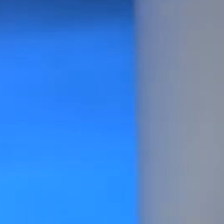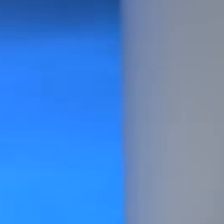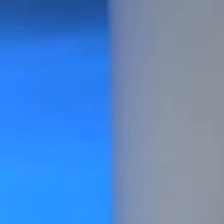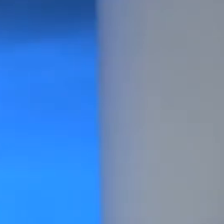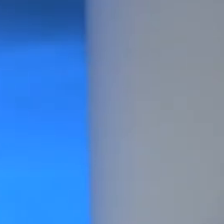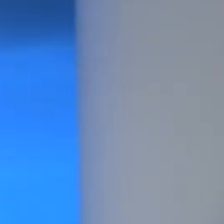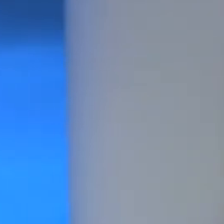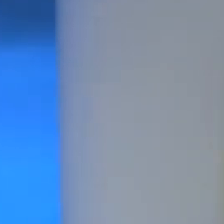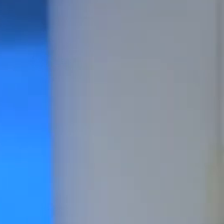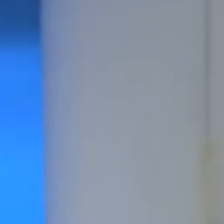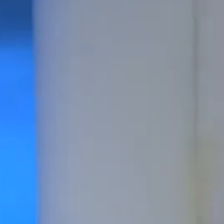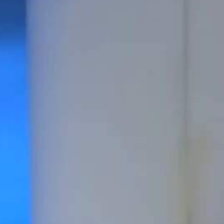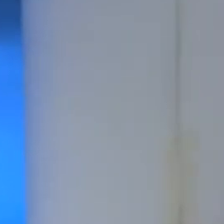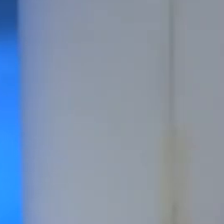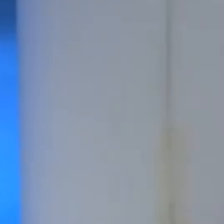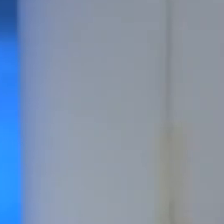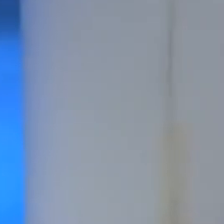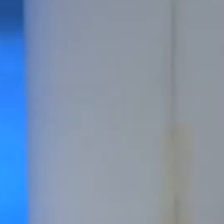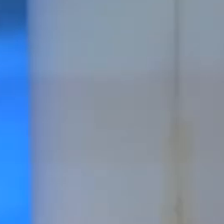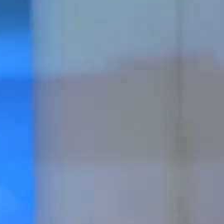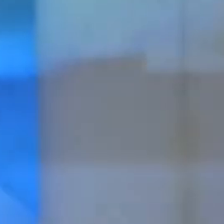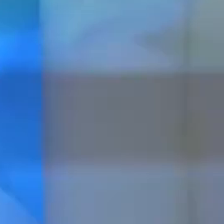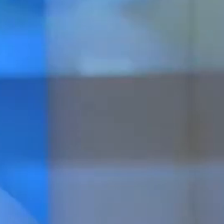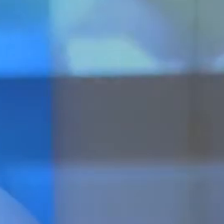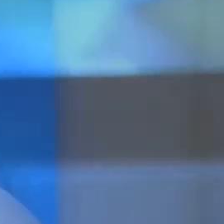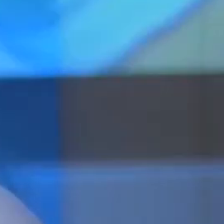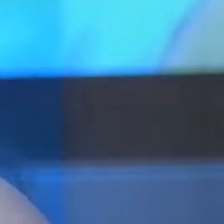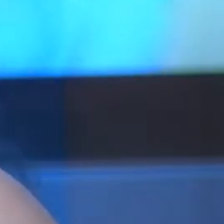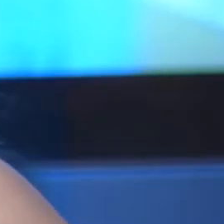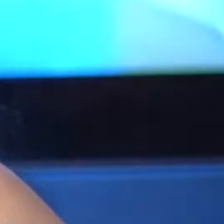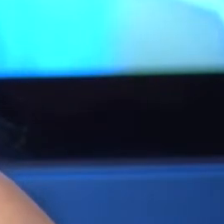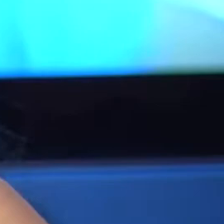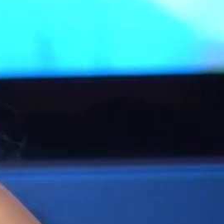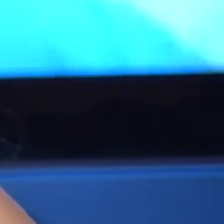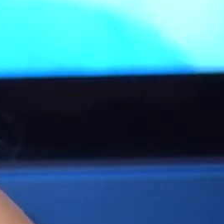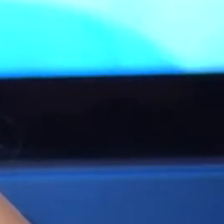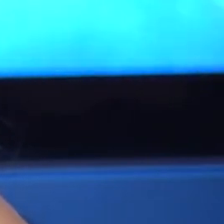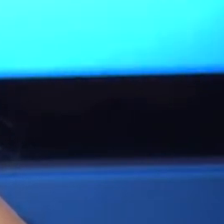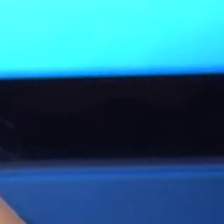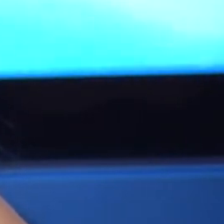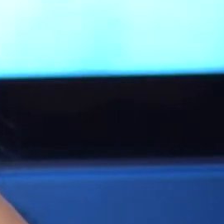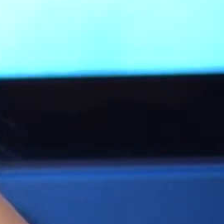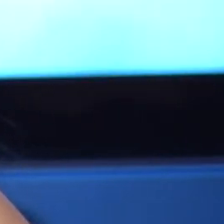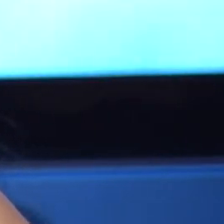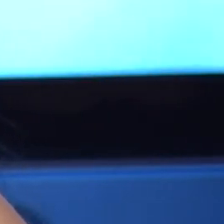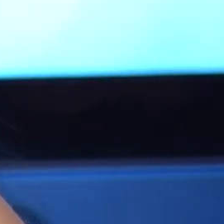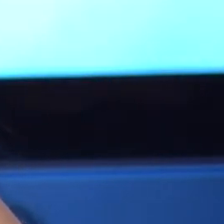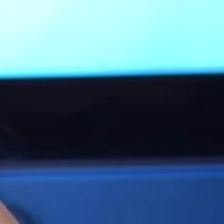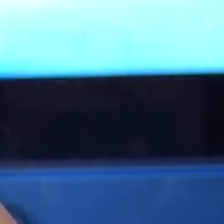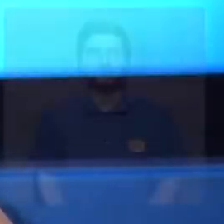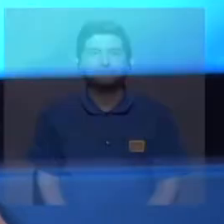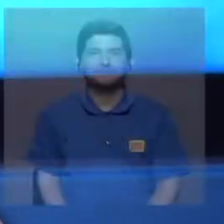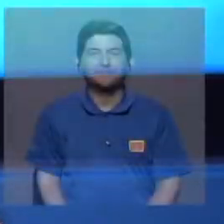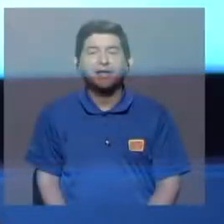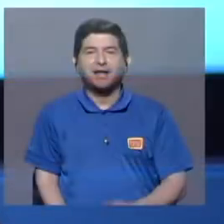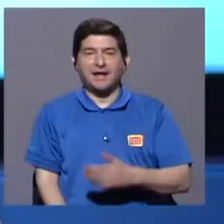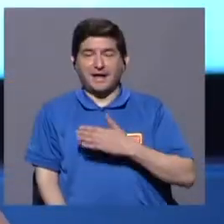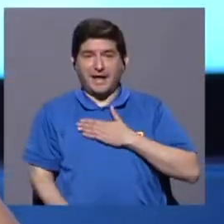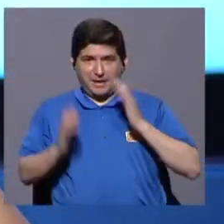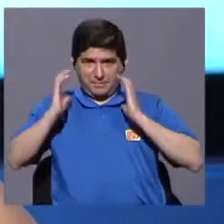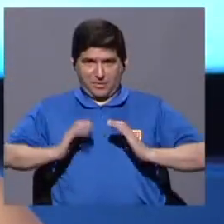Traigo en mi cuerpo las marcas de mis ancestros, los cantos de mi madre al despertar en la